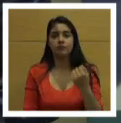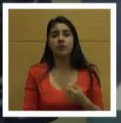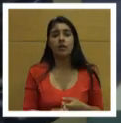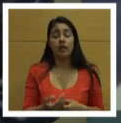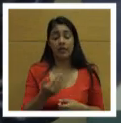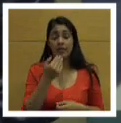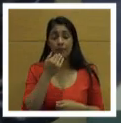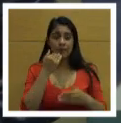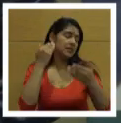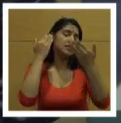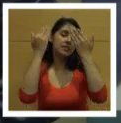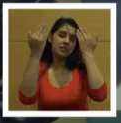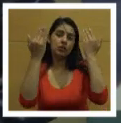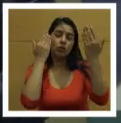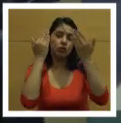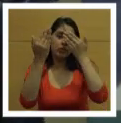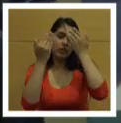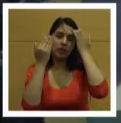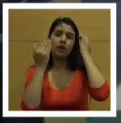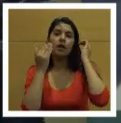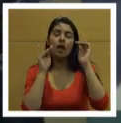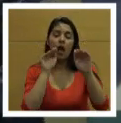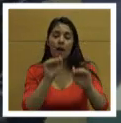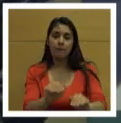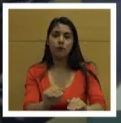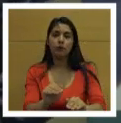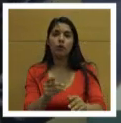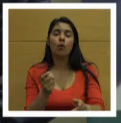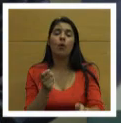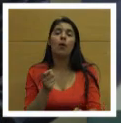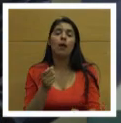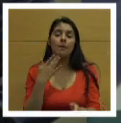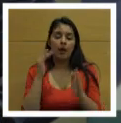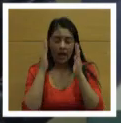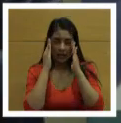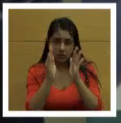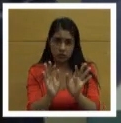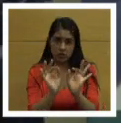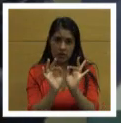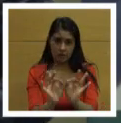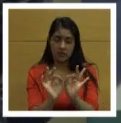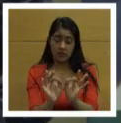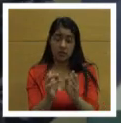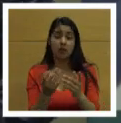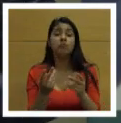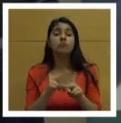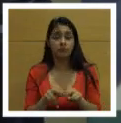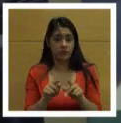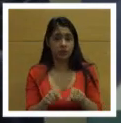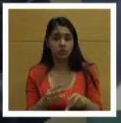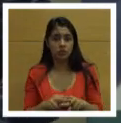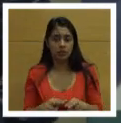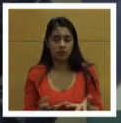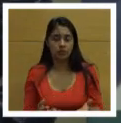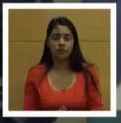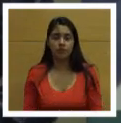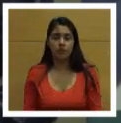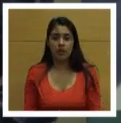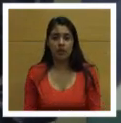vista psicológico, coordinamos con los centros de apoyo a víctimas para que se le preste una atención especializada en ese sentido. Y así fue. Ocurrió el tiempo